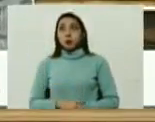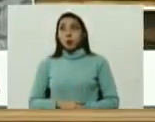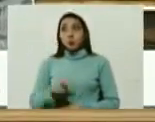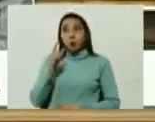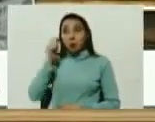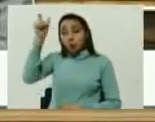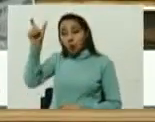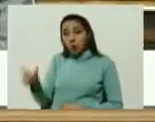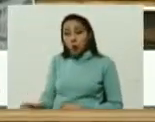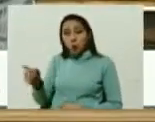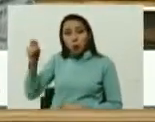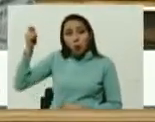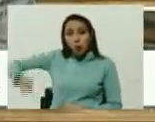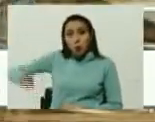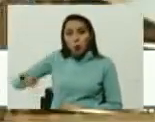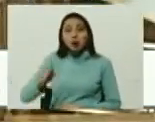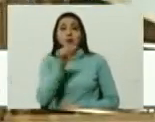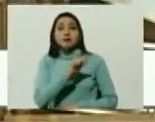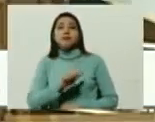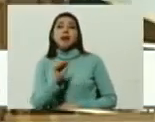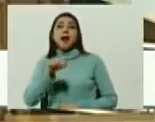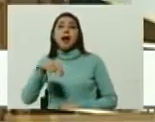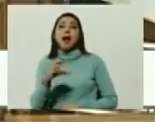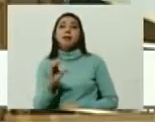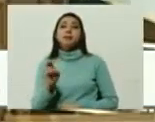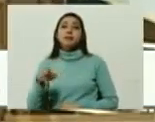diógenes linares sánchez